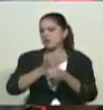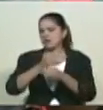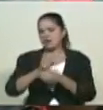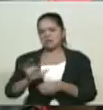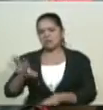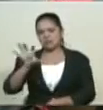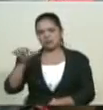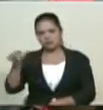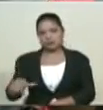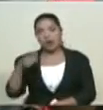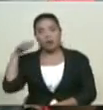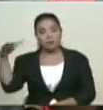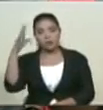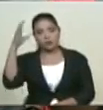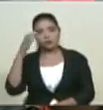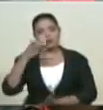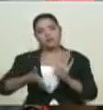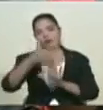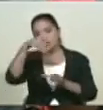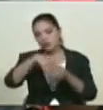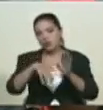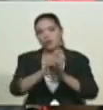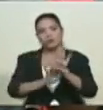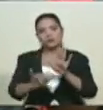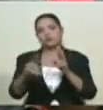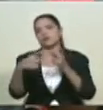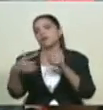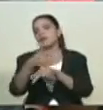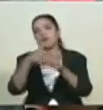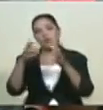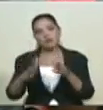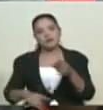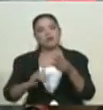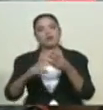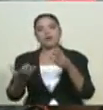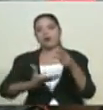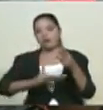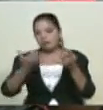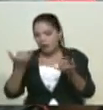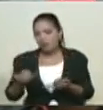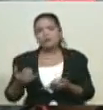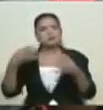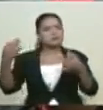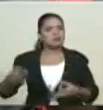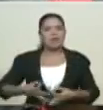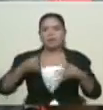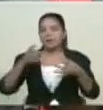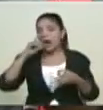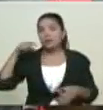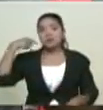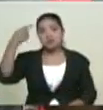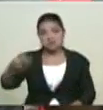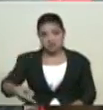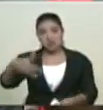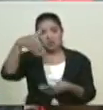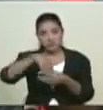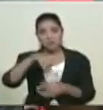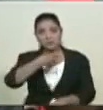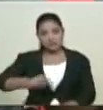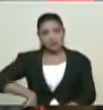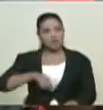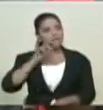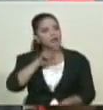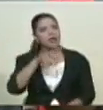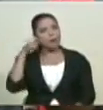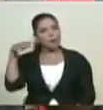ese pueblo consciente sale a votar en la constituyente, en la gobernadora, sale a votar en las alcaldías, y cada vez que hay elecciones, el año que viene cuando hay elecciones presidenciales, tú verás un pueblo en la